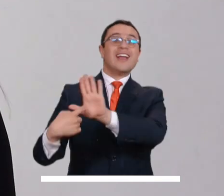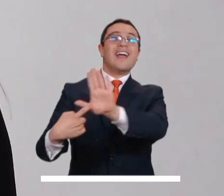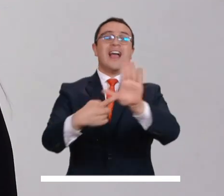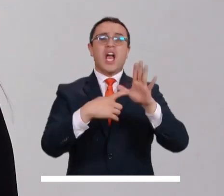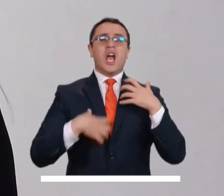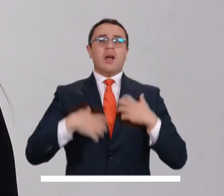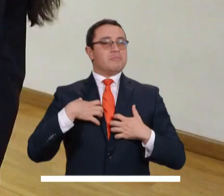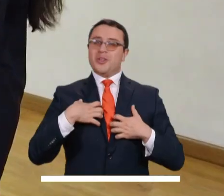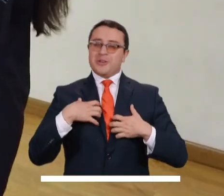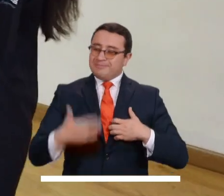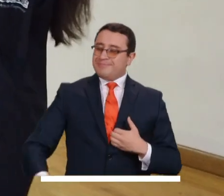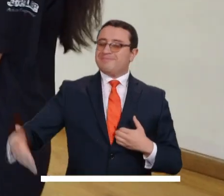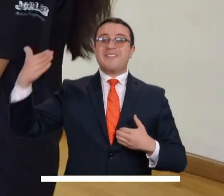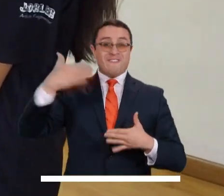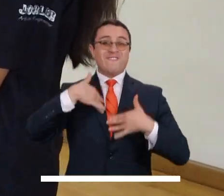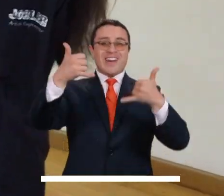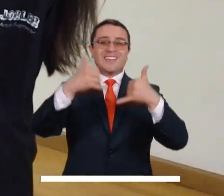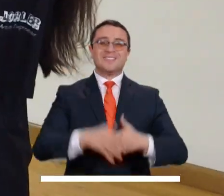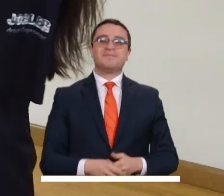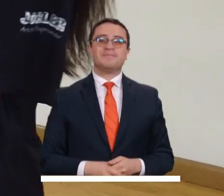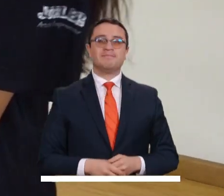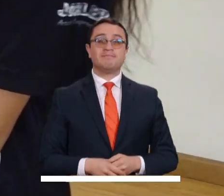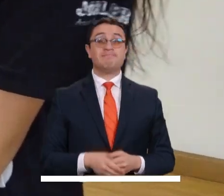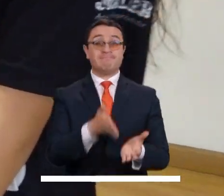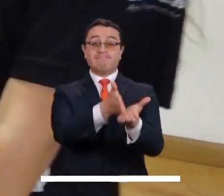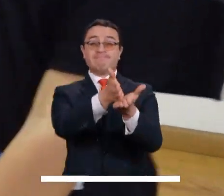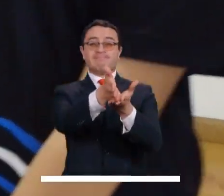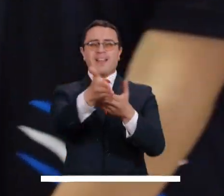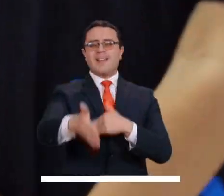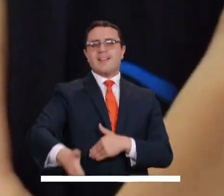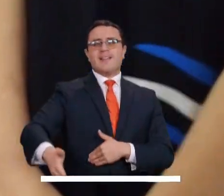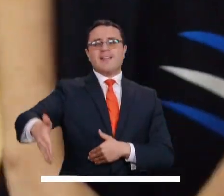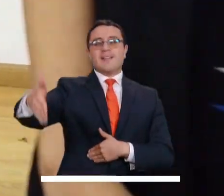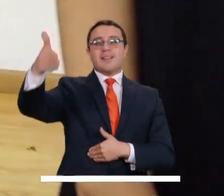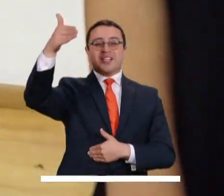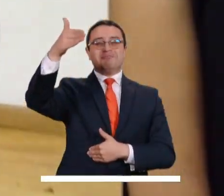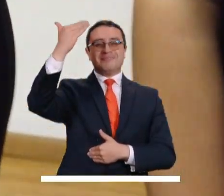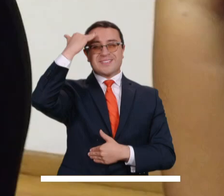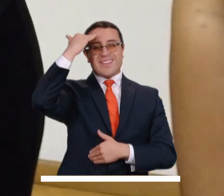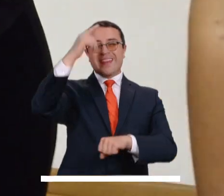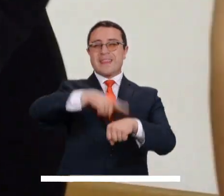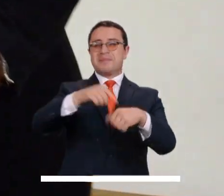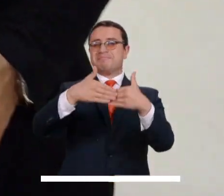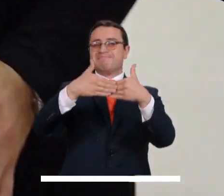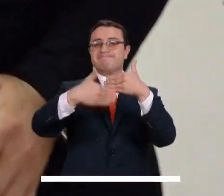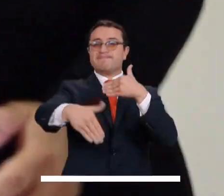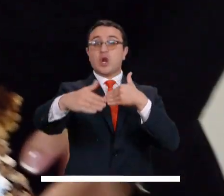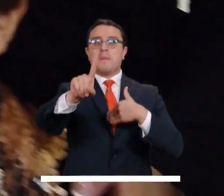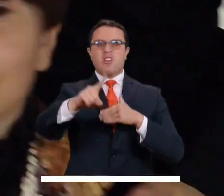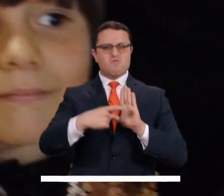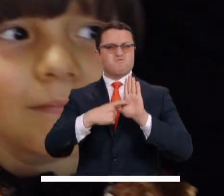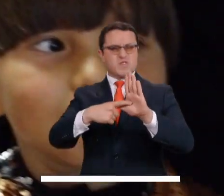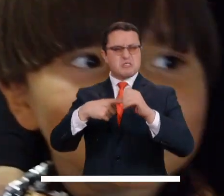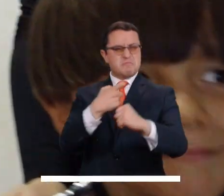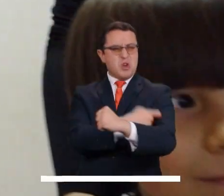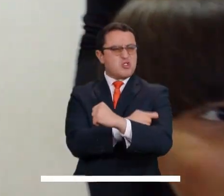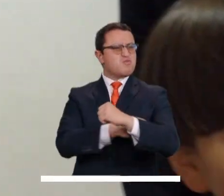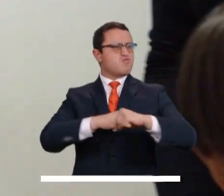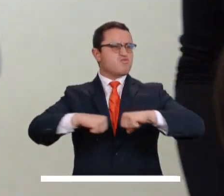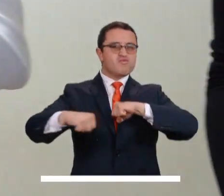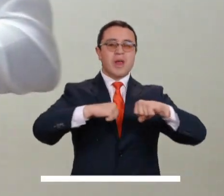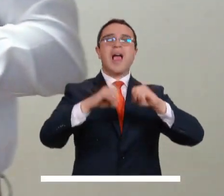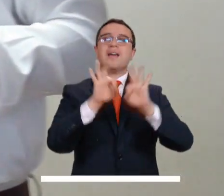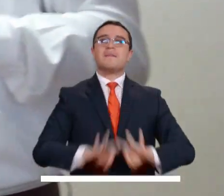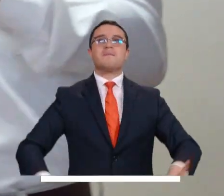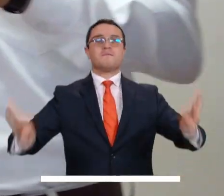niño que crece feliz. El camino por recorrer aún es largo, pero el potencial de estos niños huilenses es una muestra más de la importancia que tienen